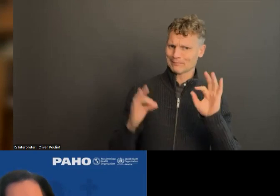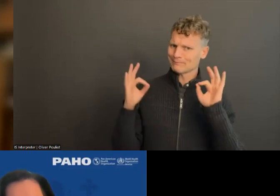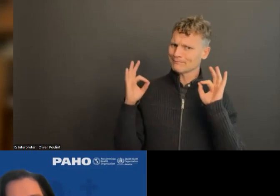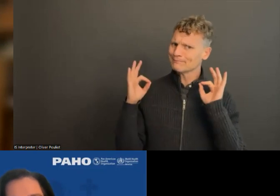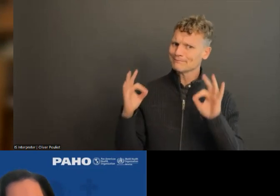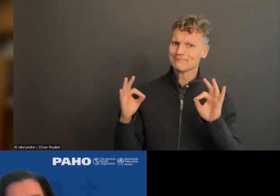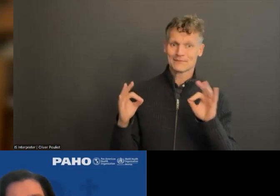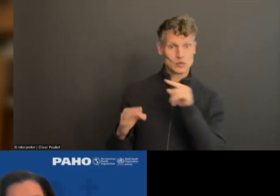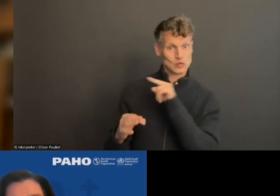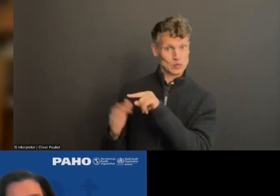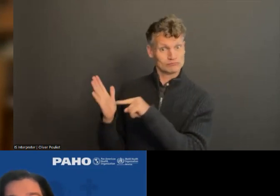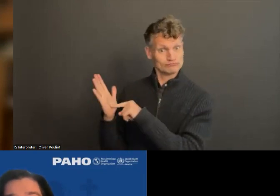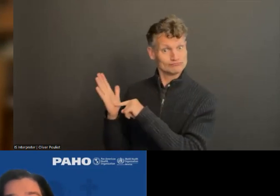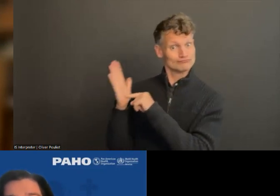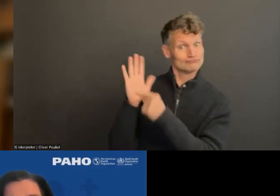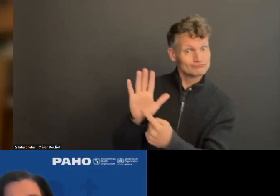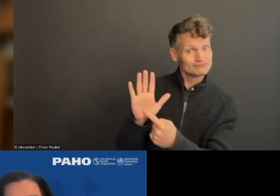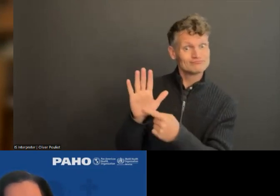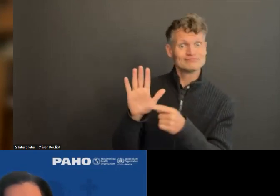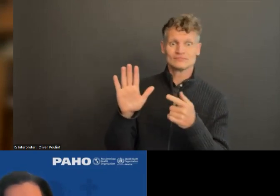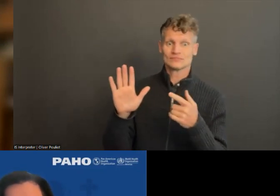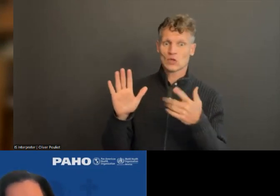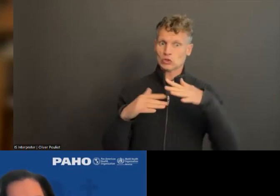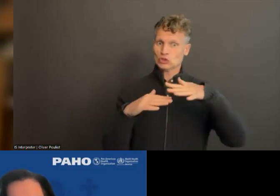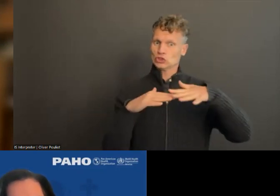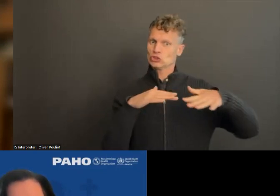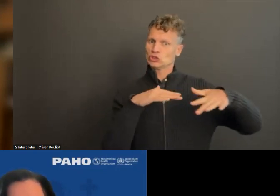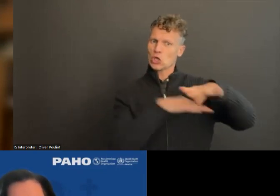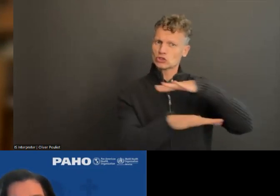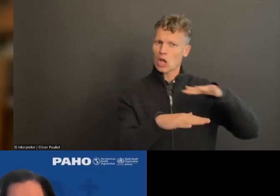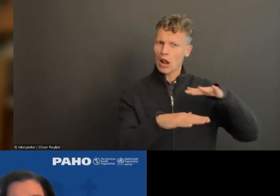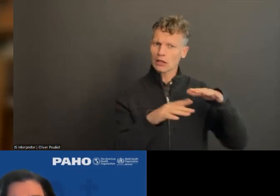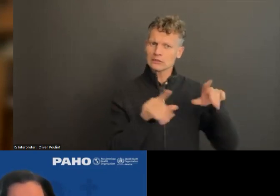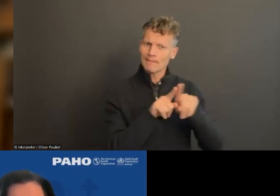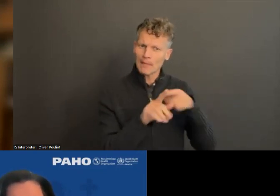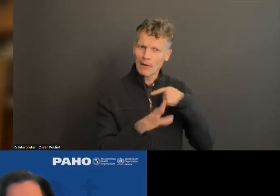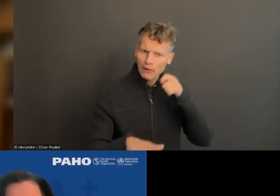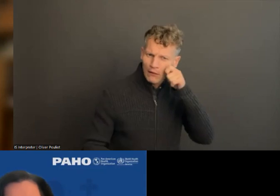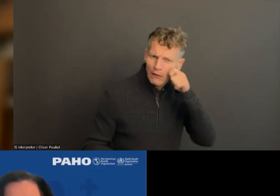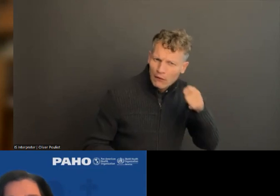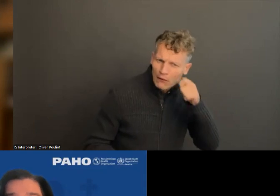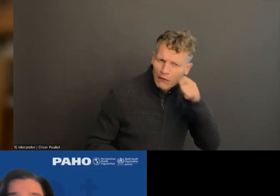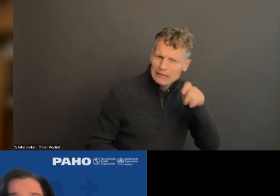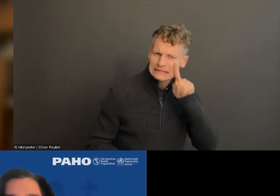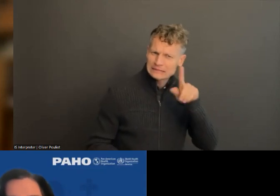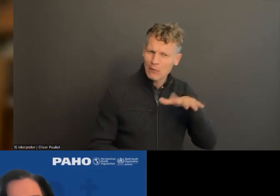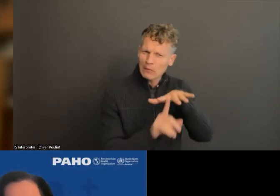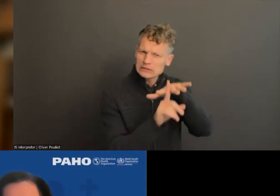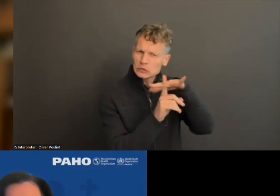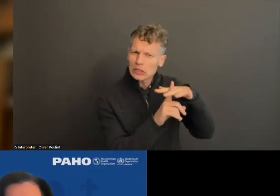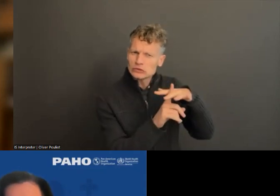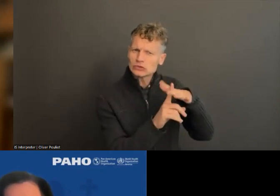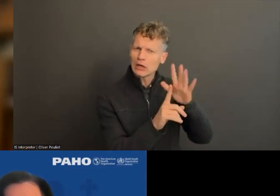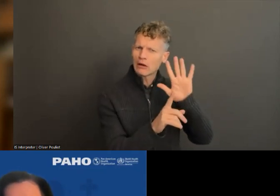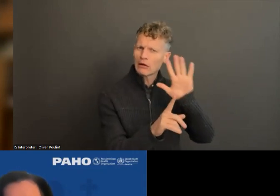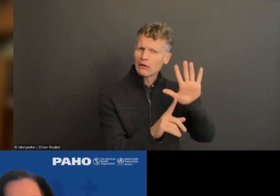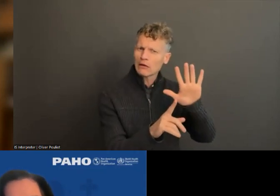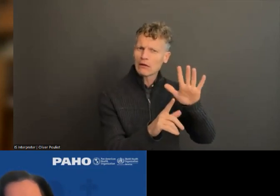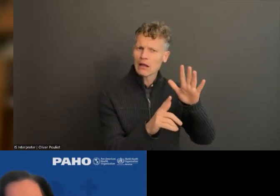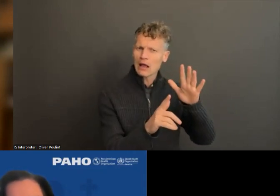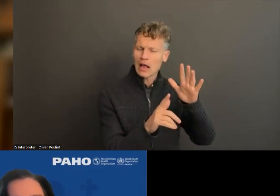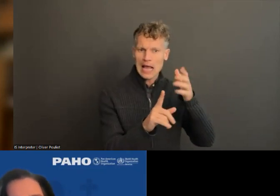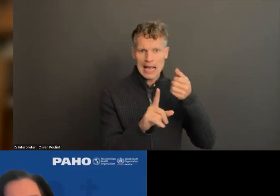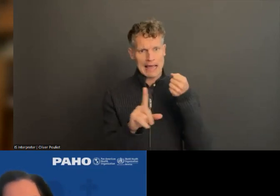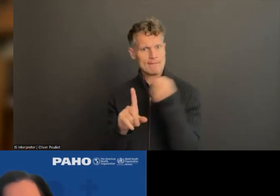Creo que este estudio de caso realmente señala cómo priorizar los determinantes sociales de la salud puede llevar a cambios importantes de los resultados